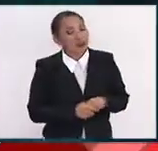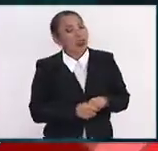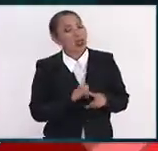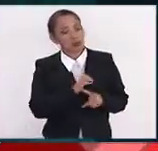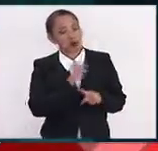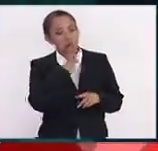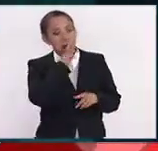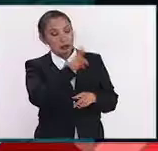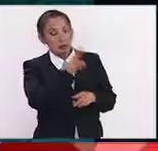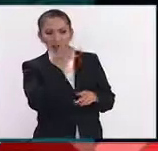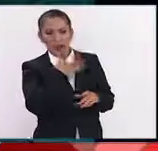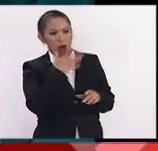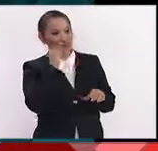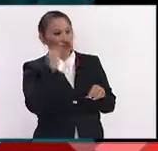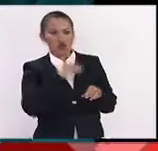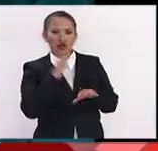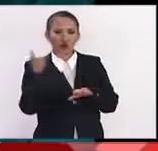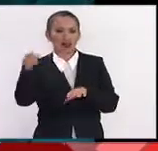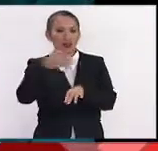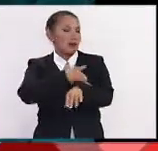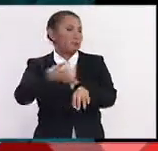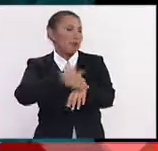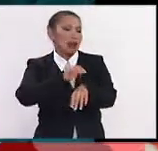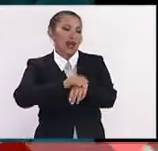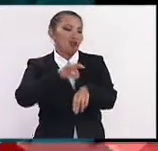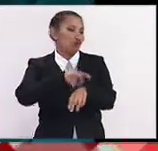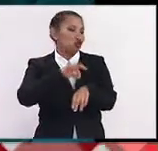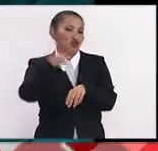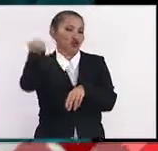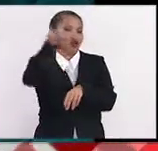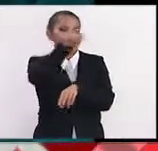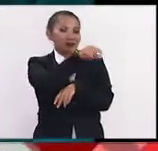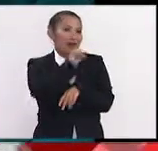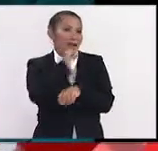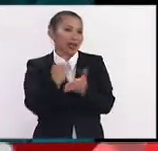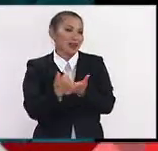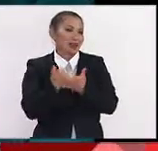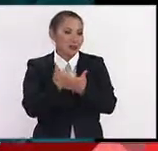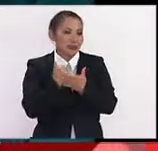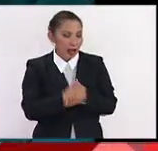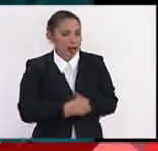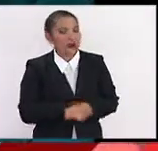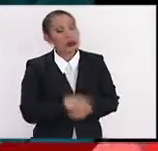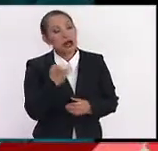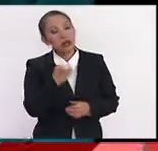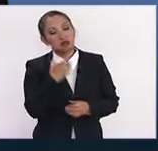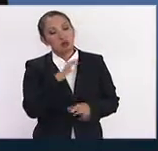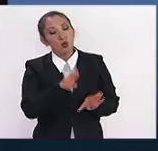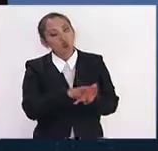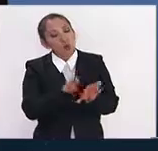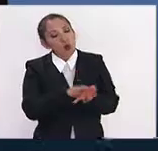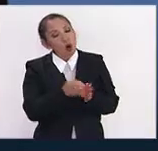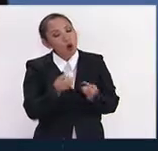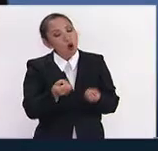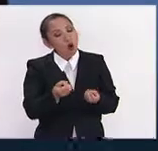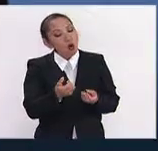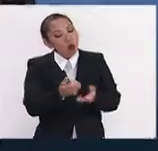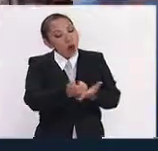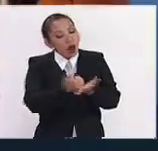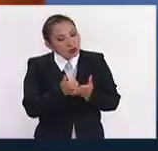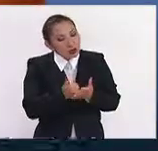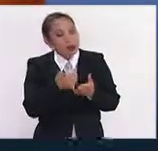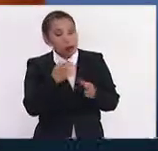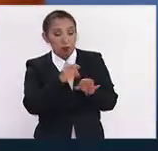Y resultó que también tengo muchos parientes médicos. Entonces, ha sido como